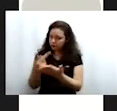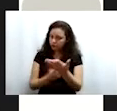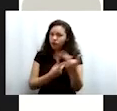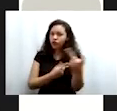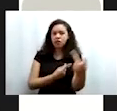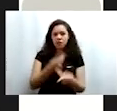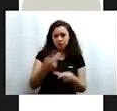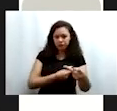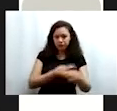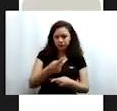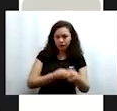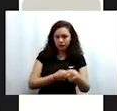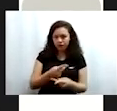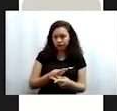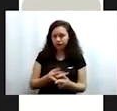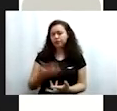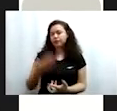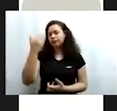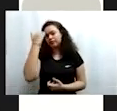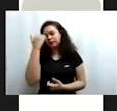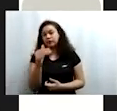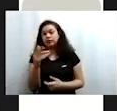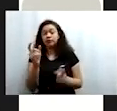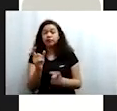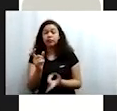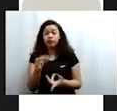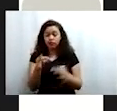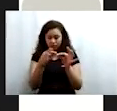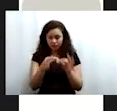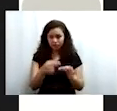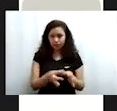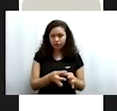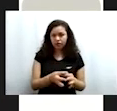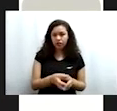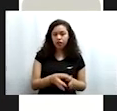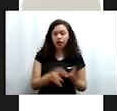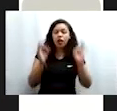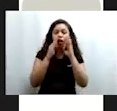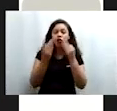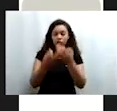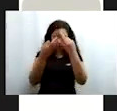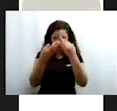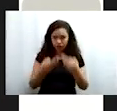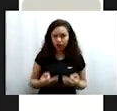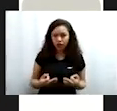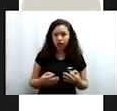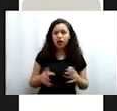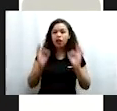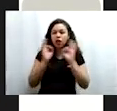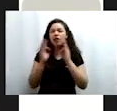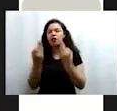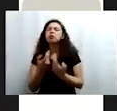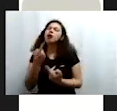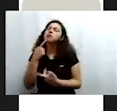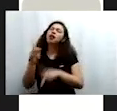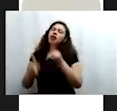planeación, él sabe exactamente cómo hacerlo de manera formal, cómo hacerlo de manera informal, y